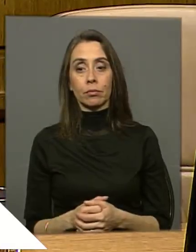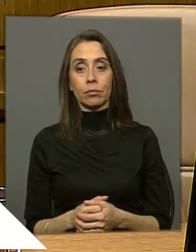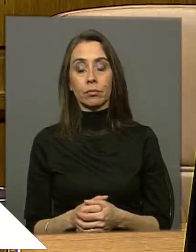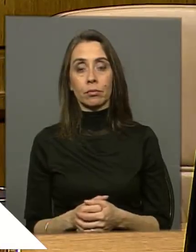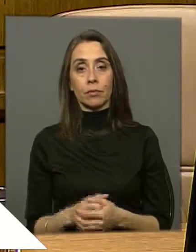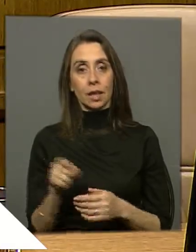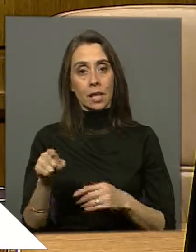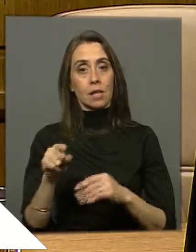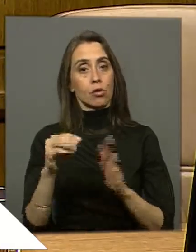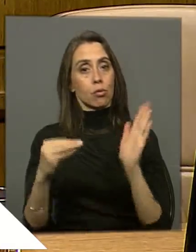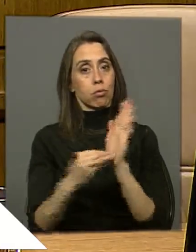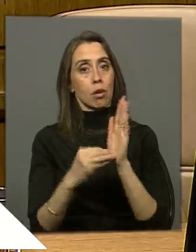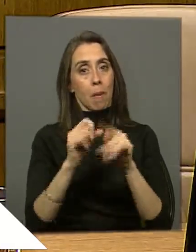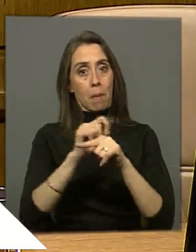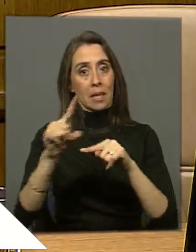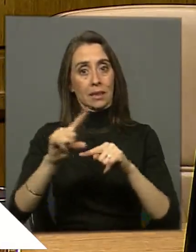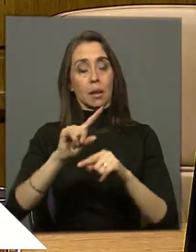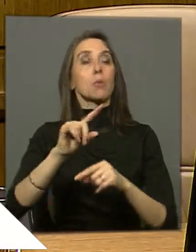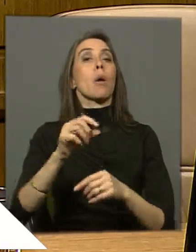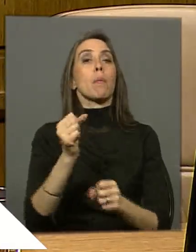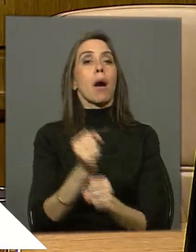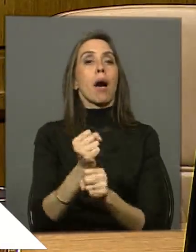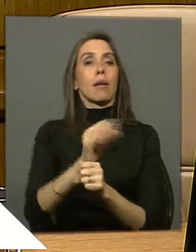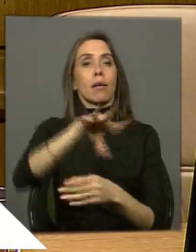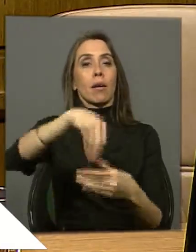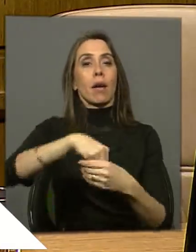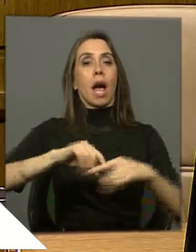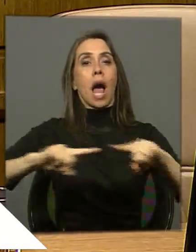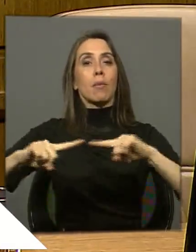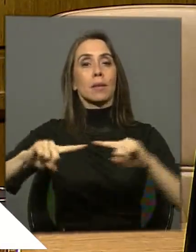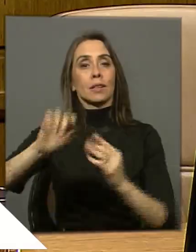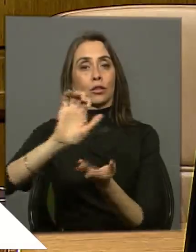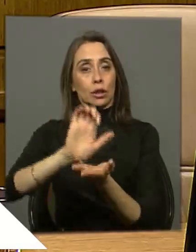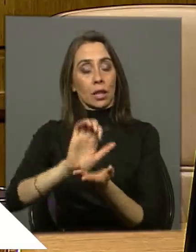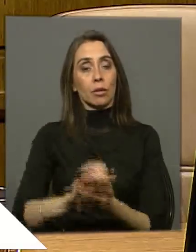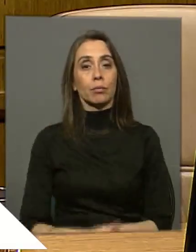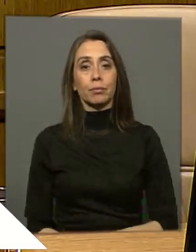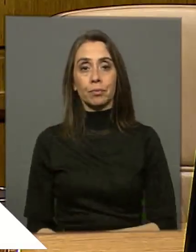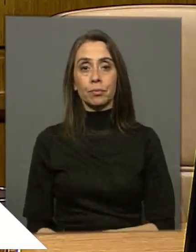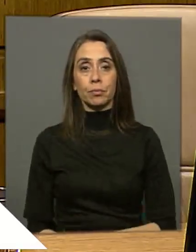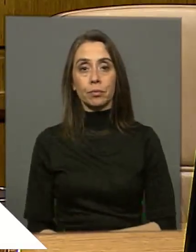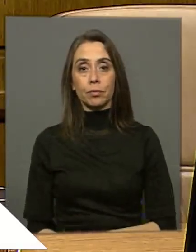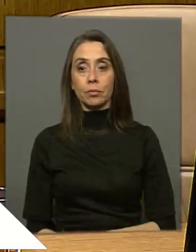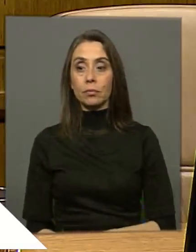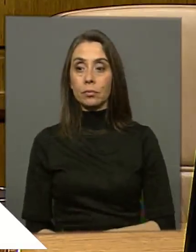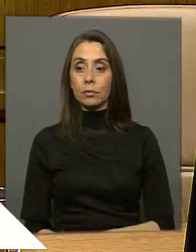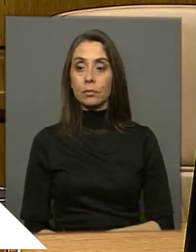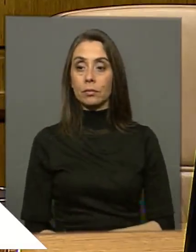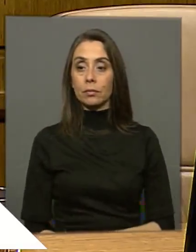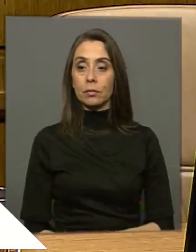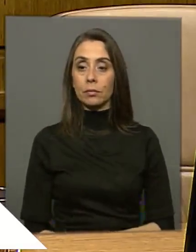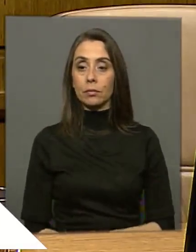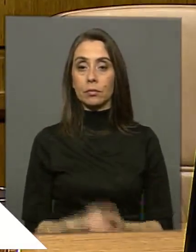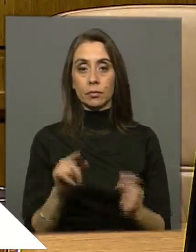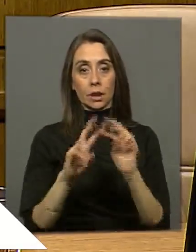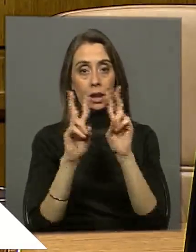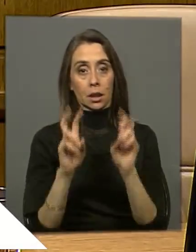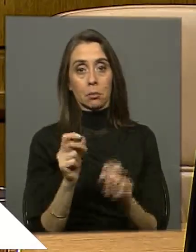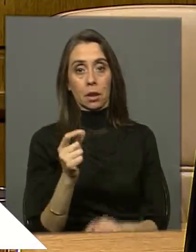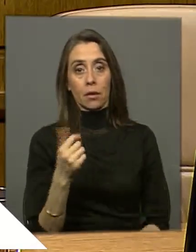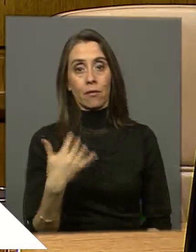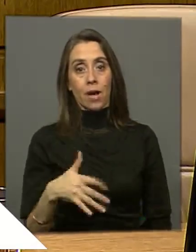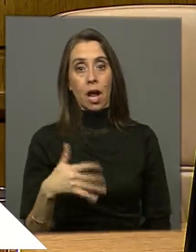para la Administración del Estado. Me parece que eso es un tema que se valora.